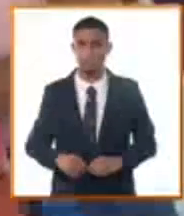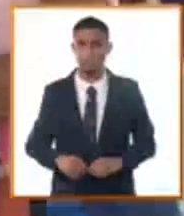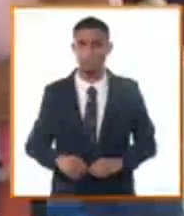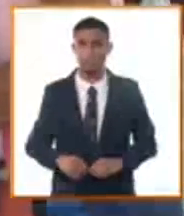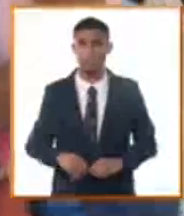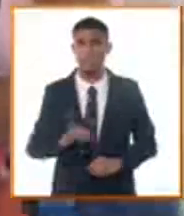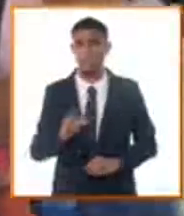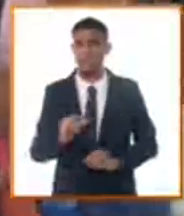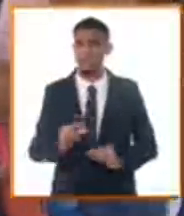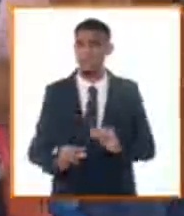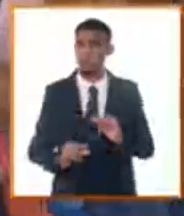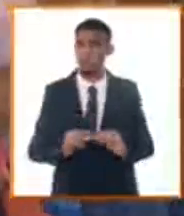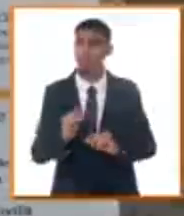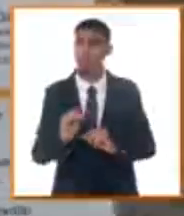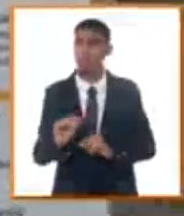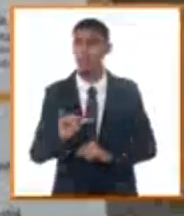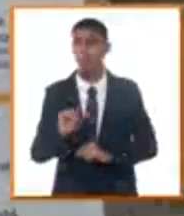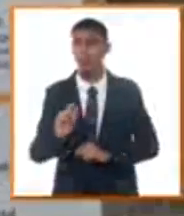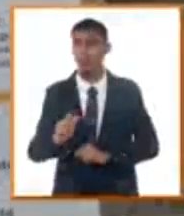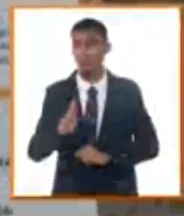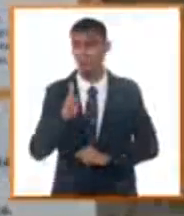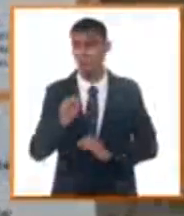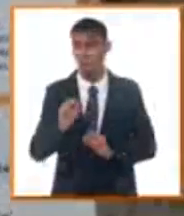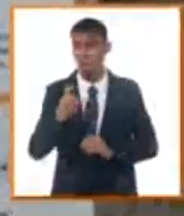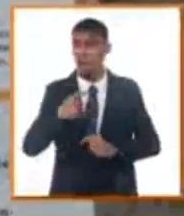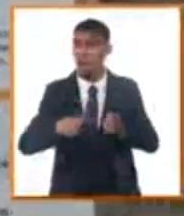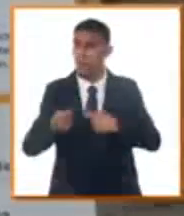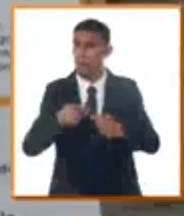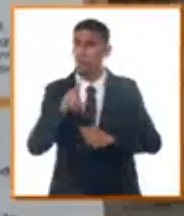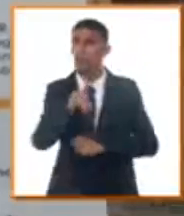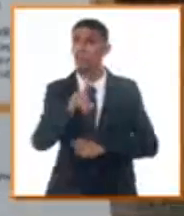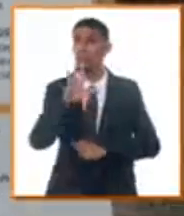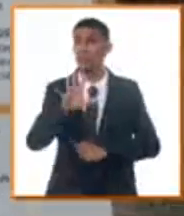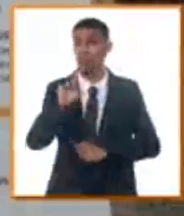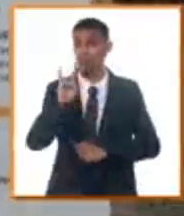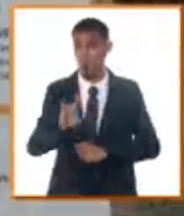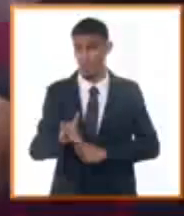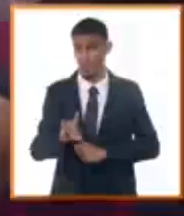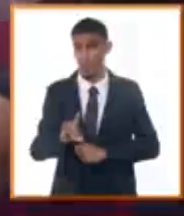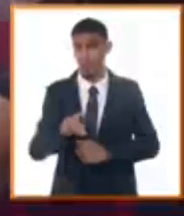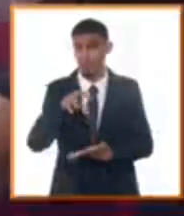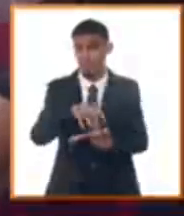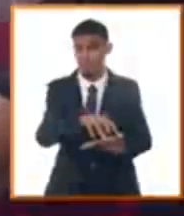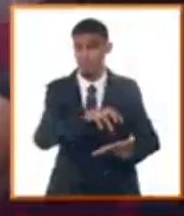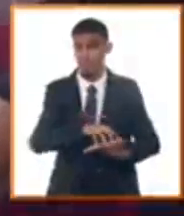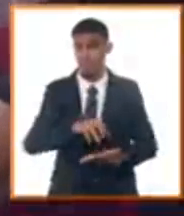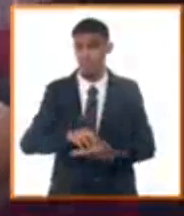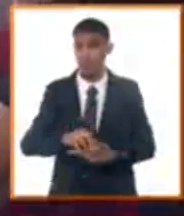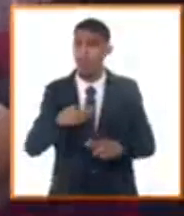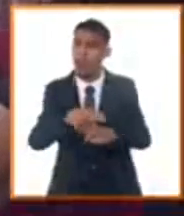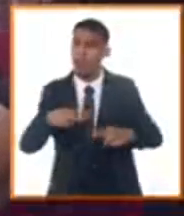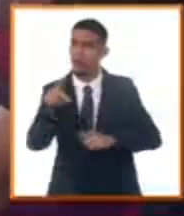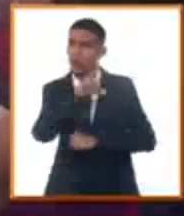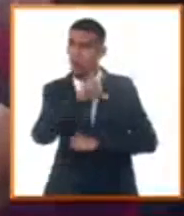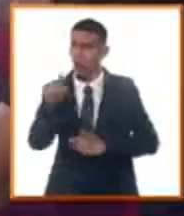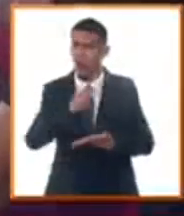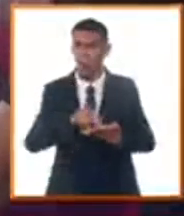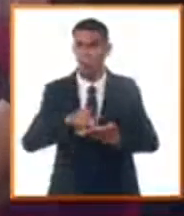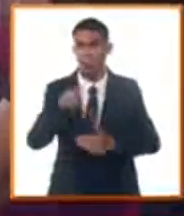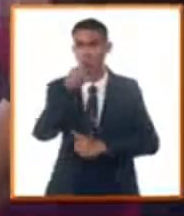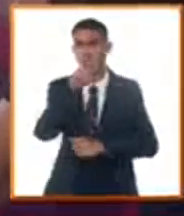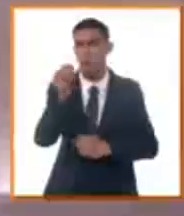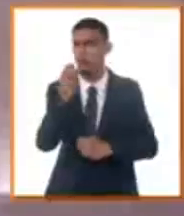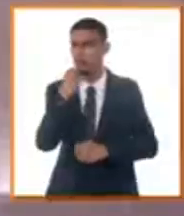del perfeccionamiento del comercio se implementan en las 159 unidades entre restaurantes, bodegas, mercados y